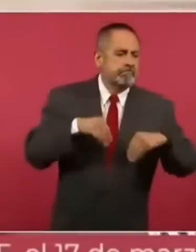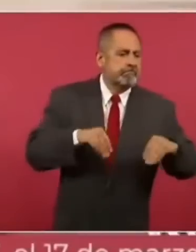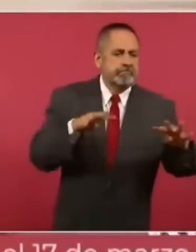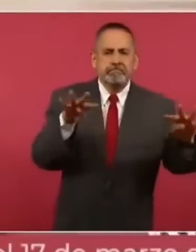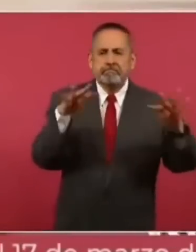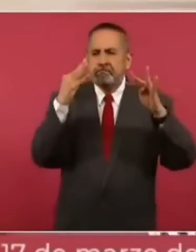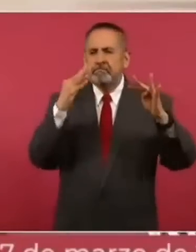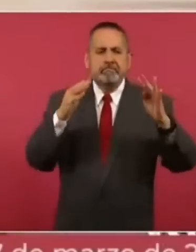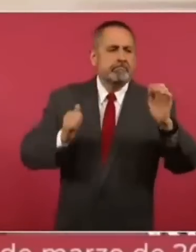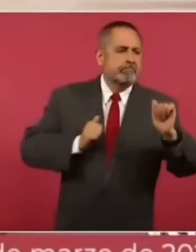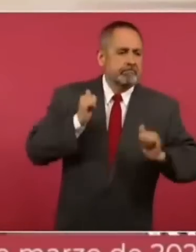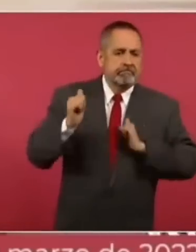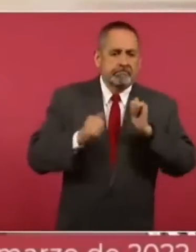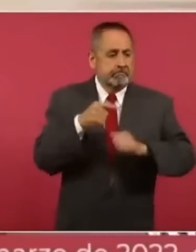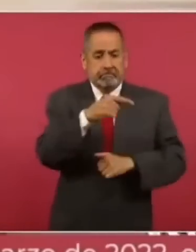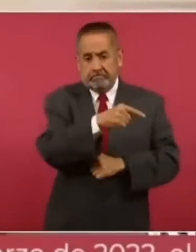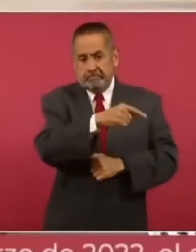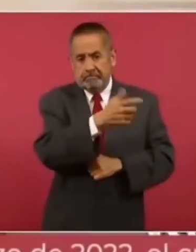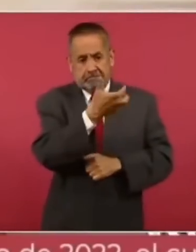auditorio,